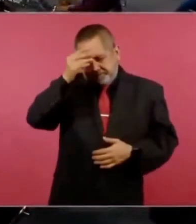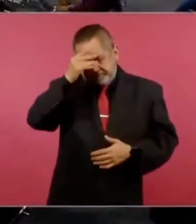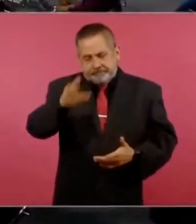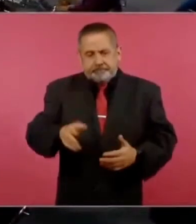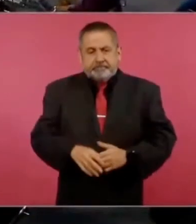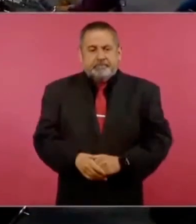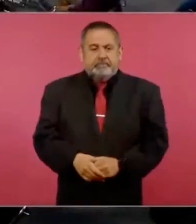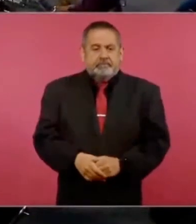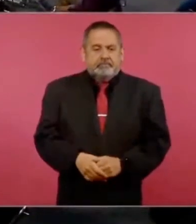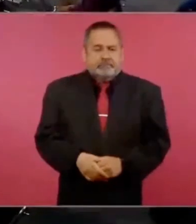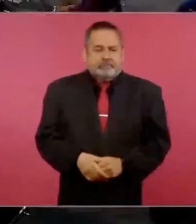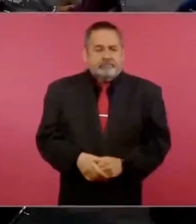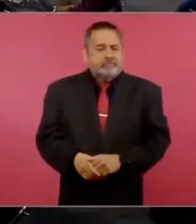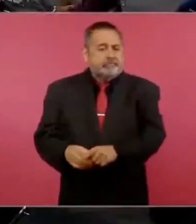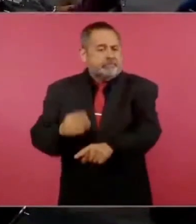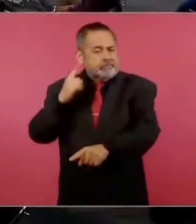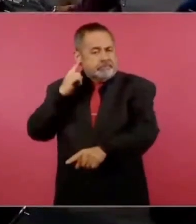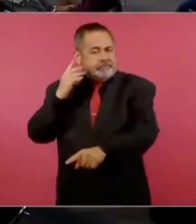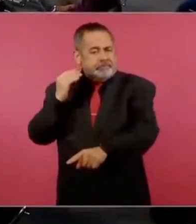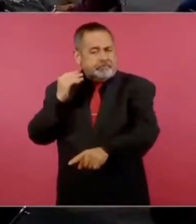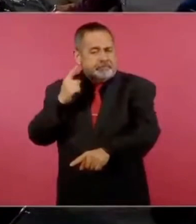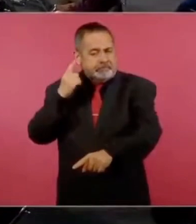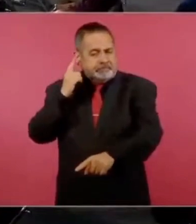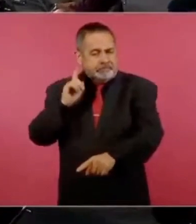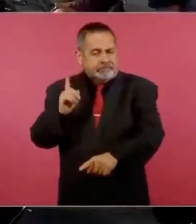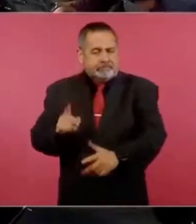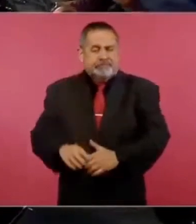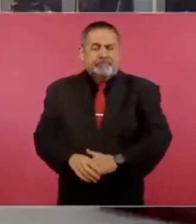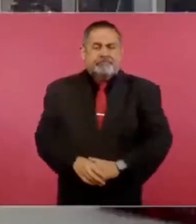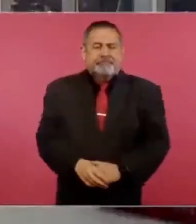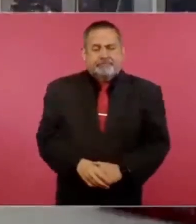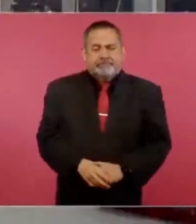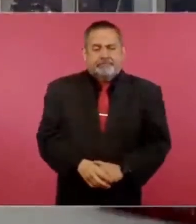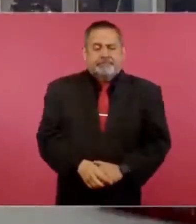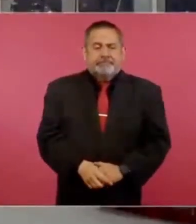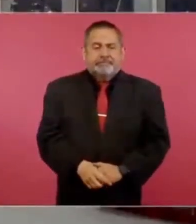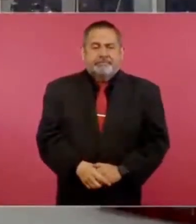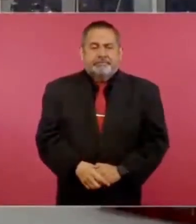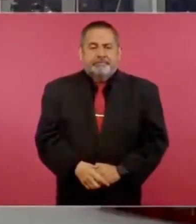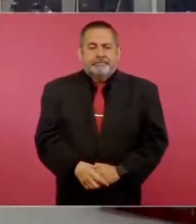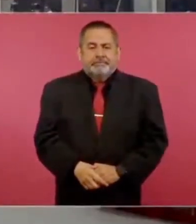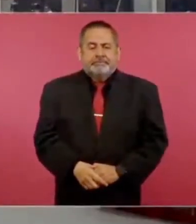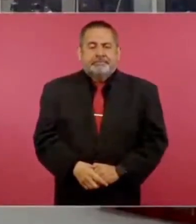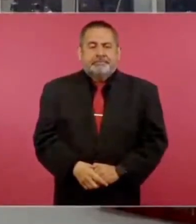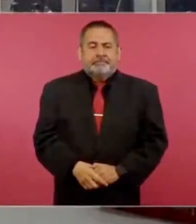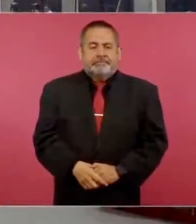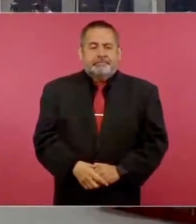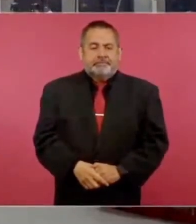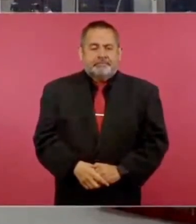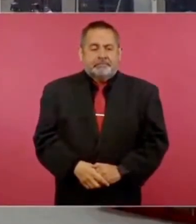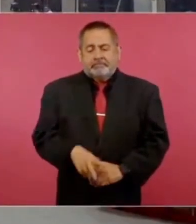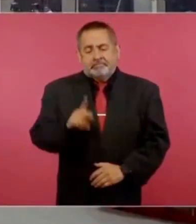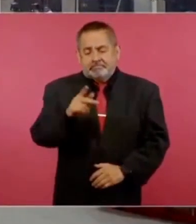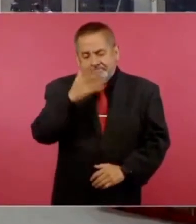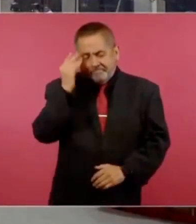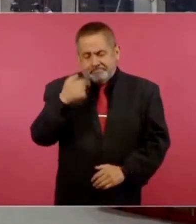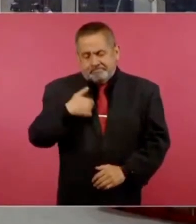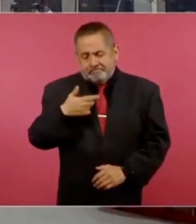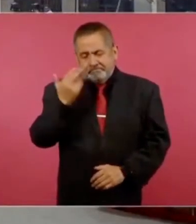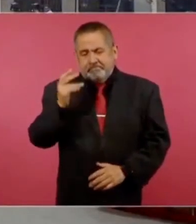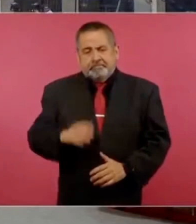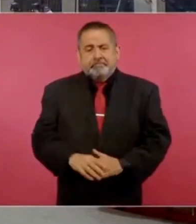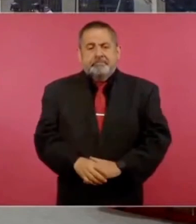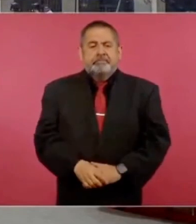No sé. Carlos Antonio Alpizar es uno de los operadores que están siendo acusados Pero no de sé. la denuncia y es funcionario